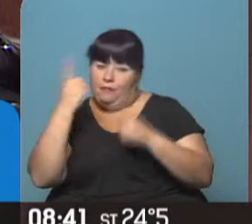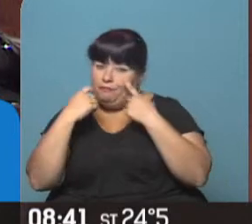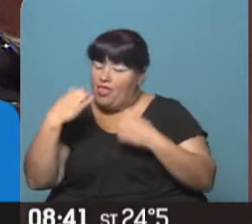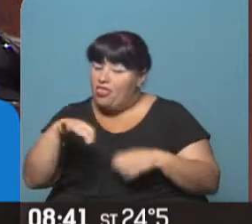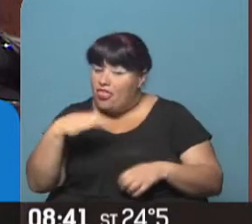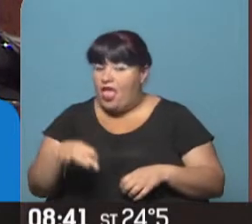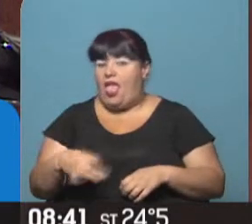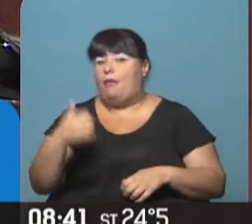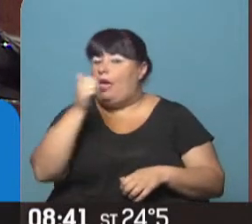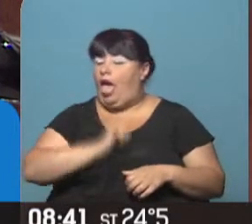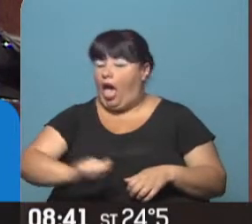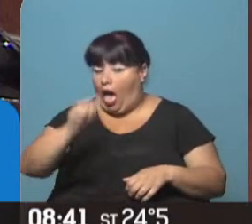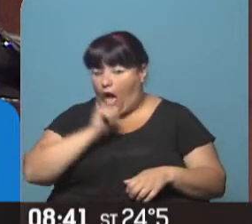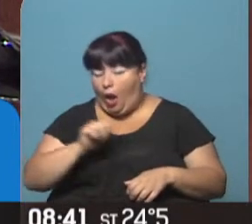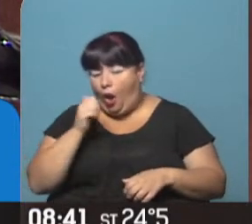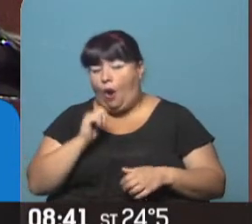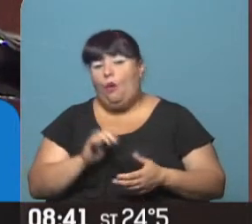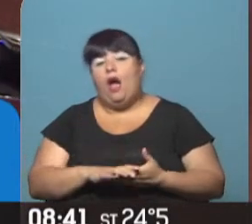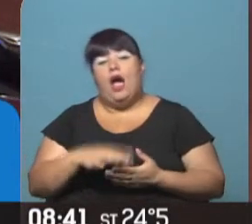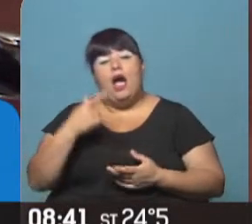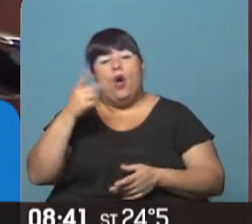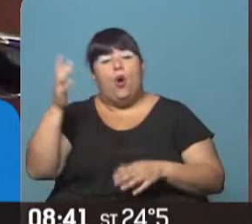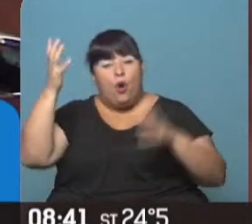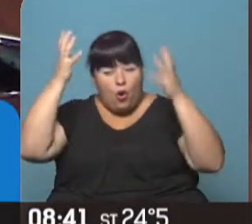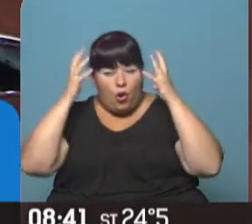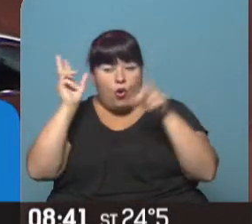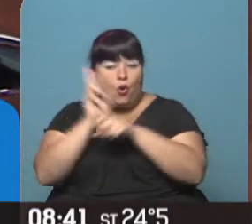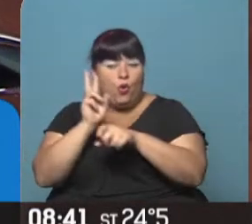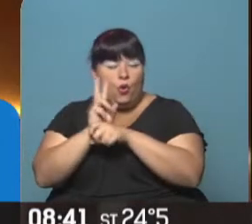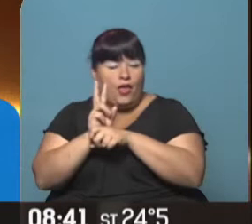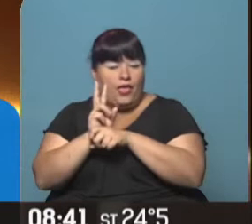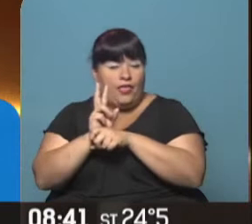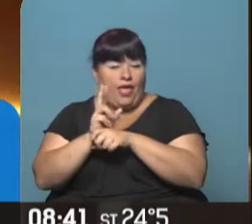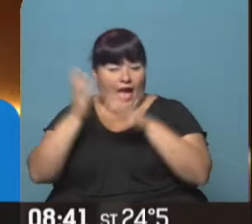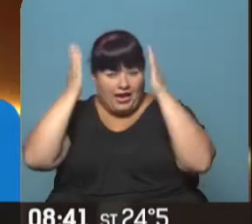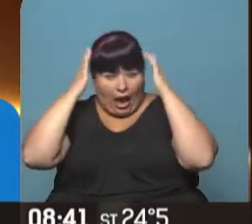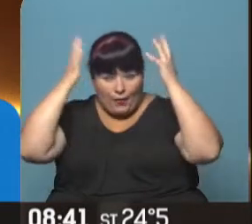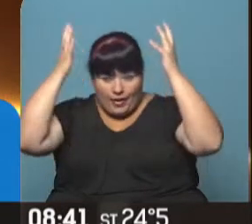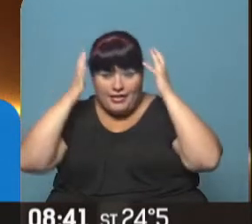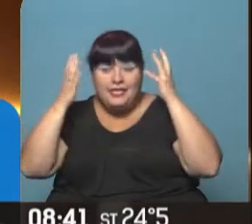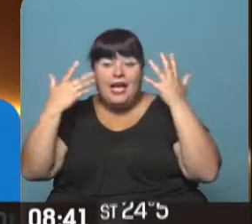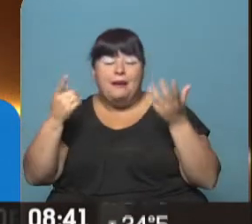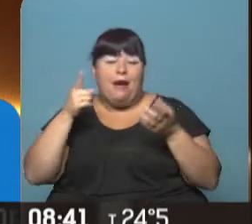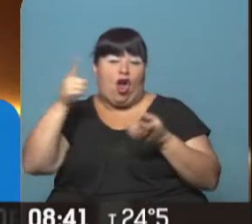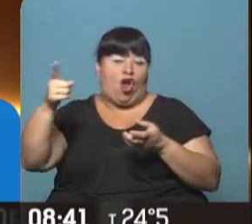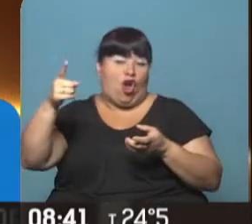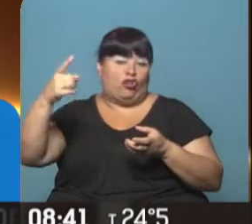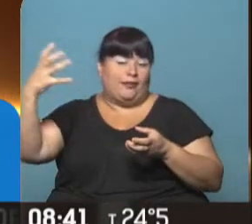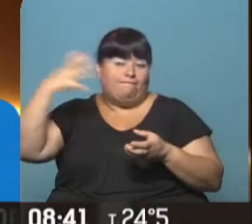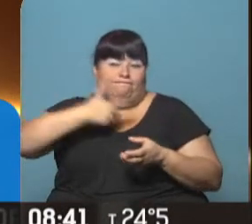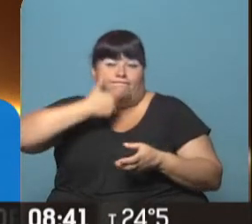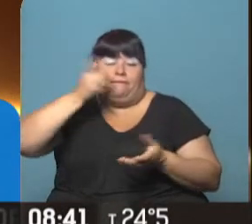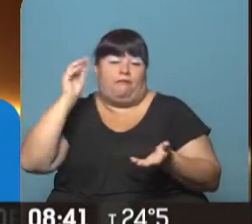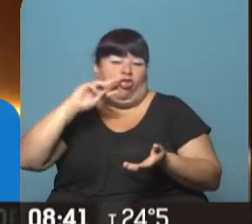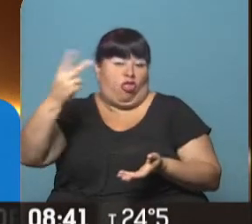de tener bastante líquido, tener protección a nivel de la cabeza para justamente evitar el